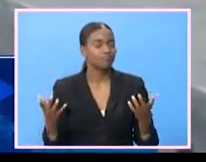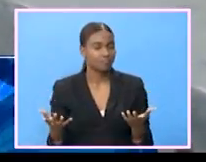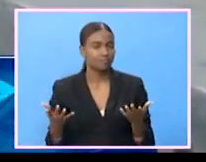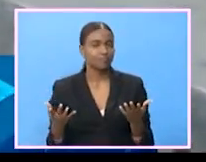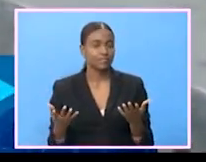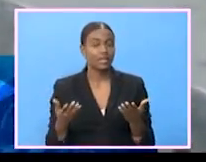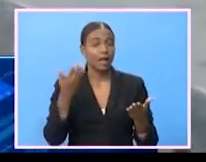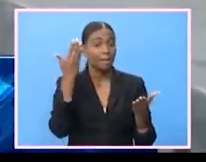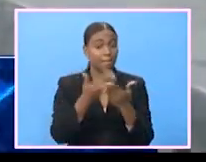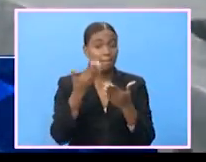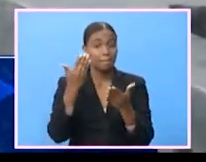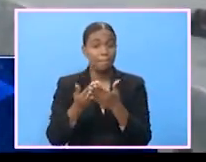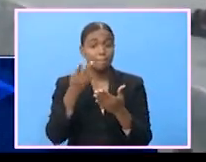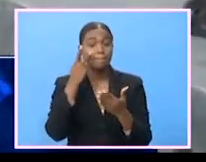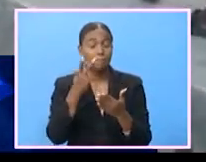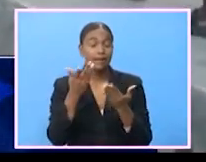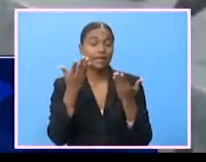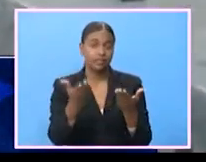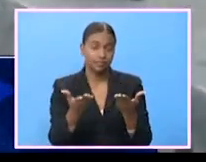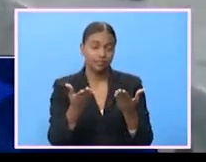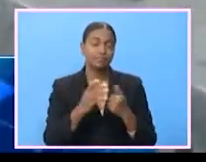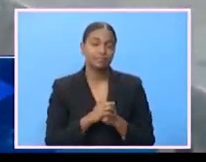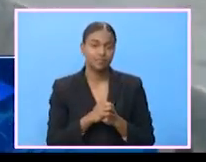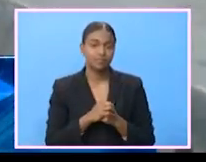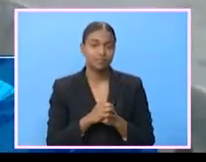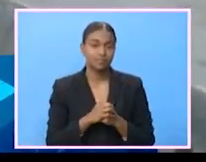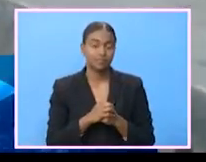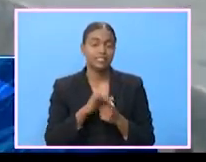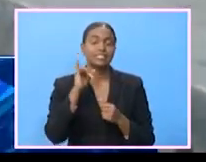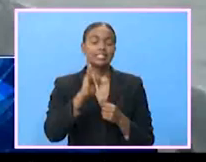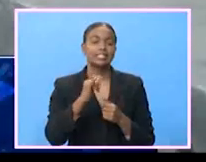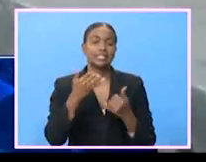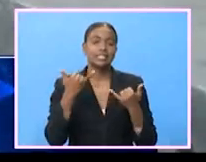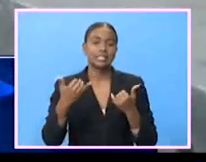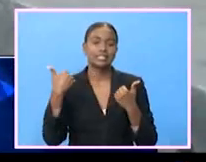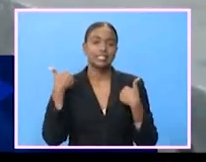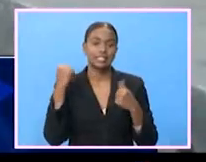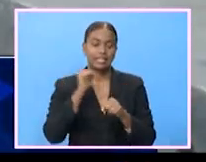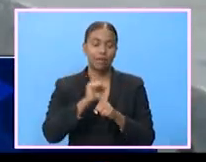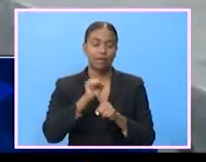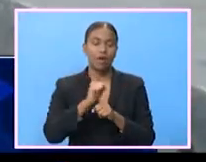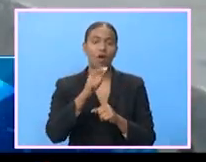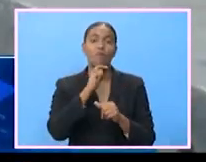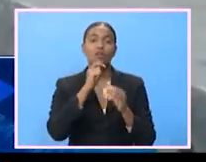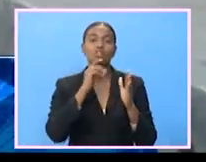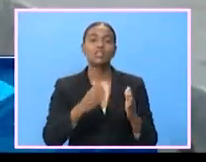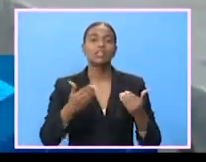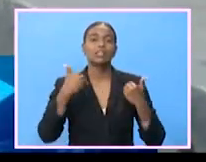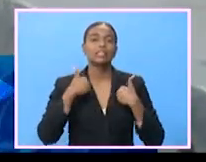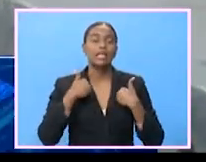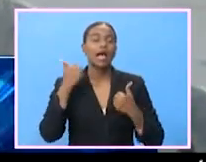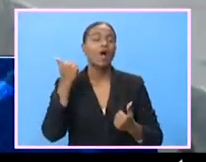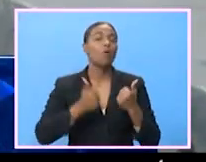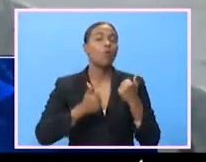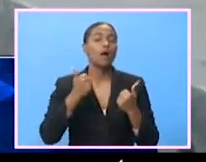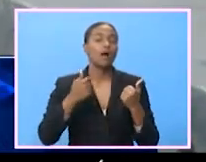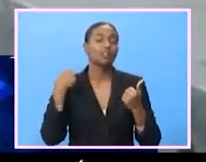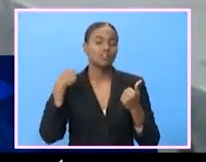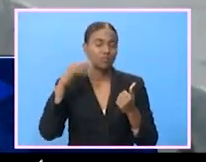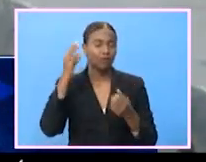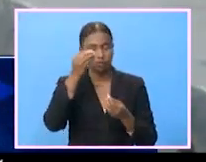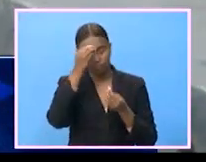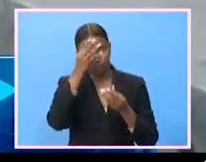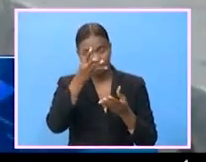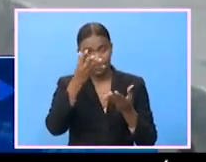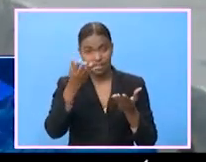y comprobarlo de viva fuente, de viva voz. Entonces ese es el trabajo periodístico que apasiona. ¿Cuál? El que breve en la fuente, el